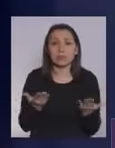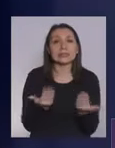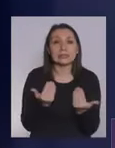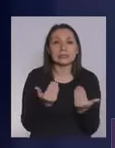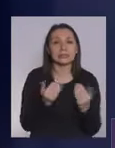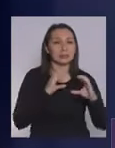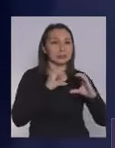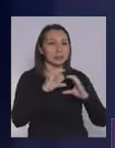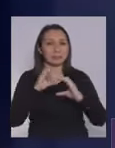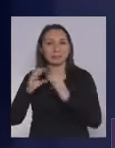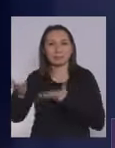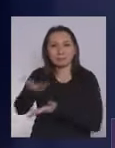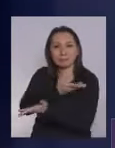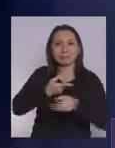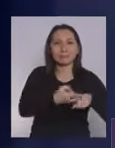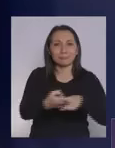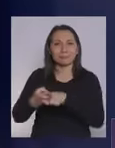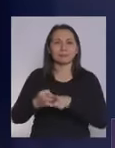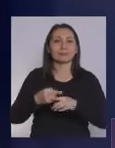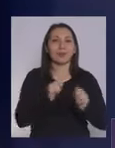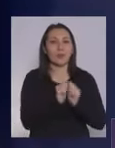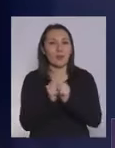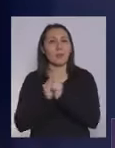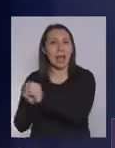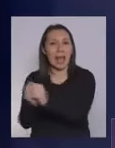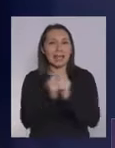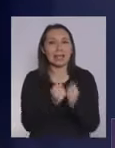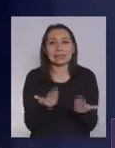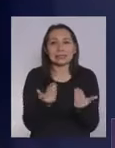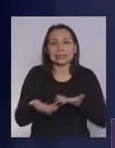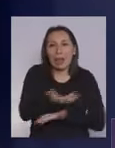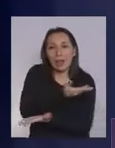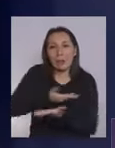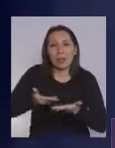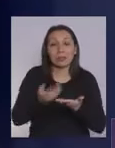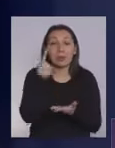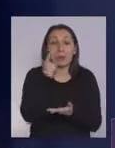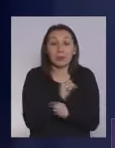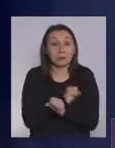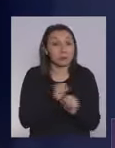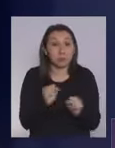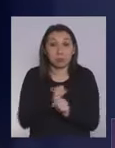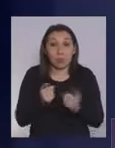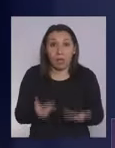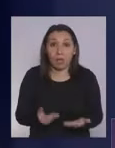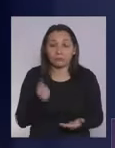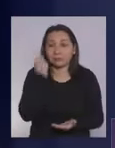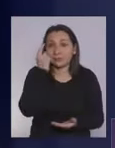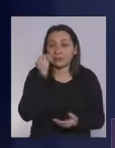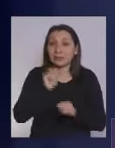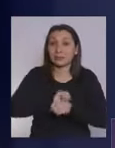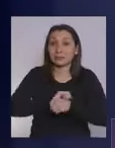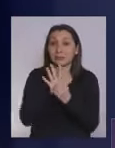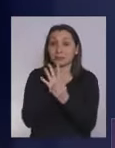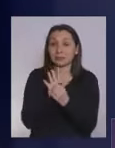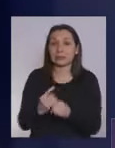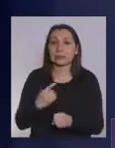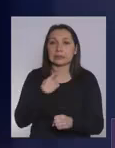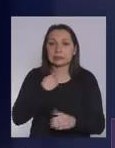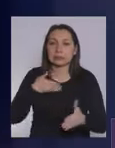necesitan sociabilizar con sus padres necesitan compartir por sus padres pero mientras no se pueda porque sabemos que esta pandemia nos va